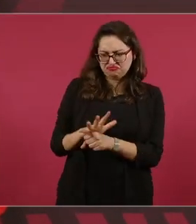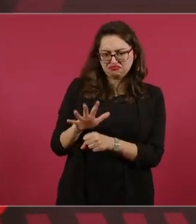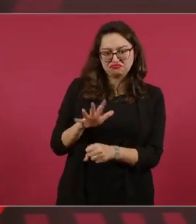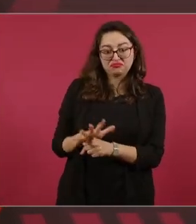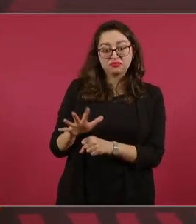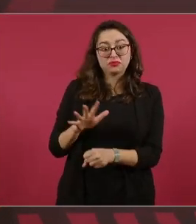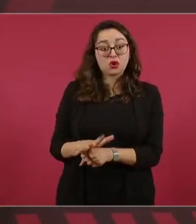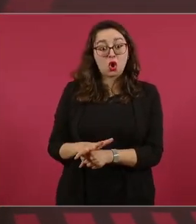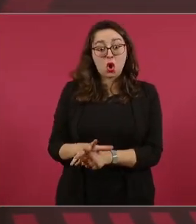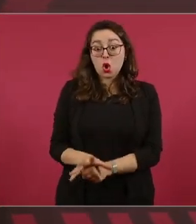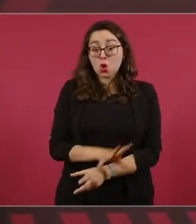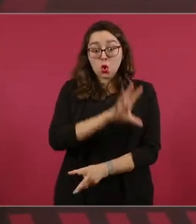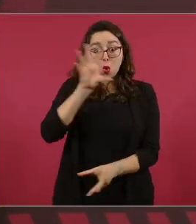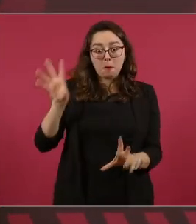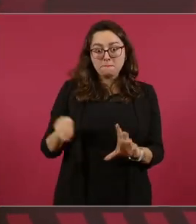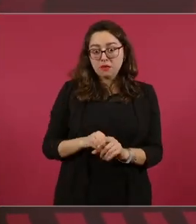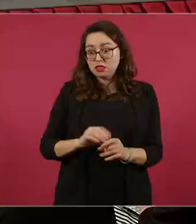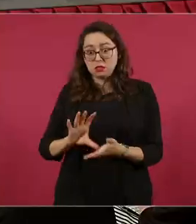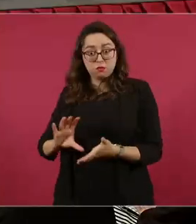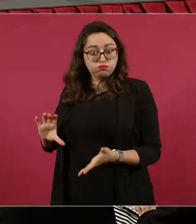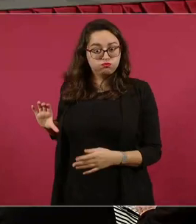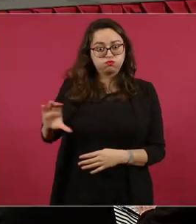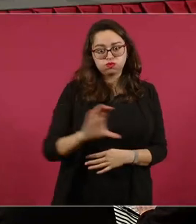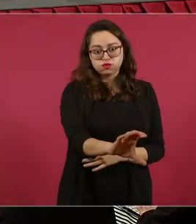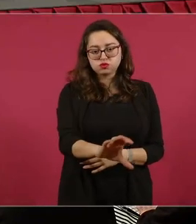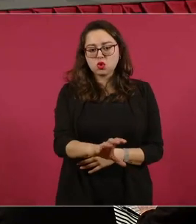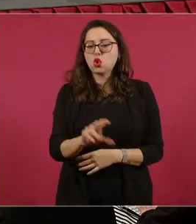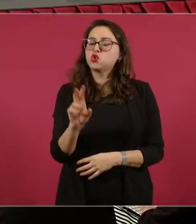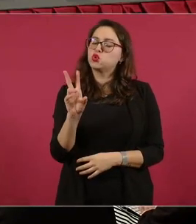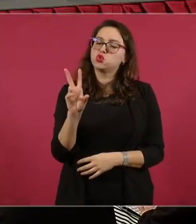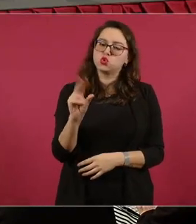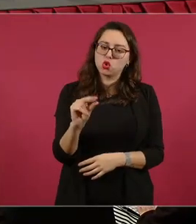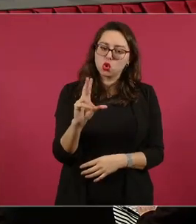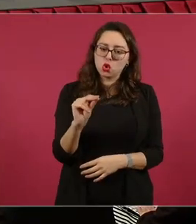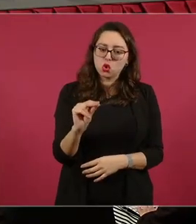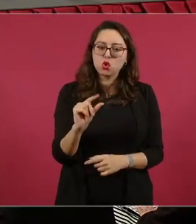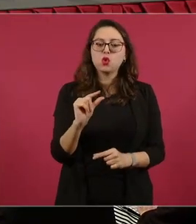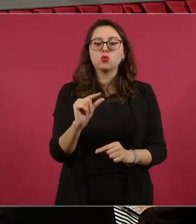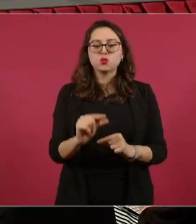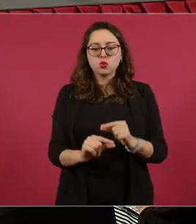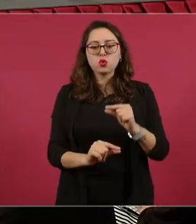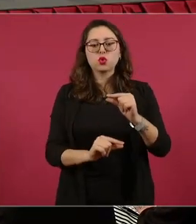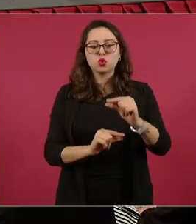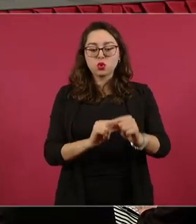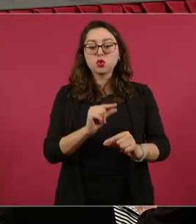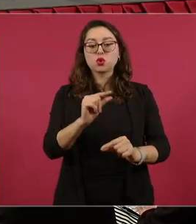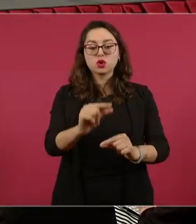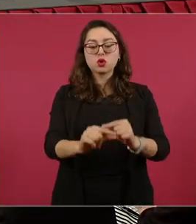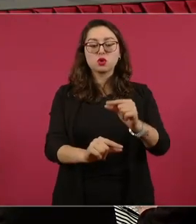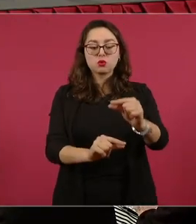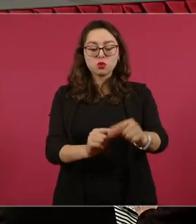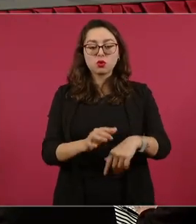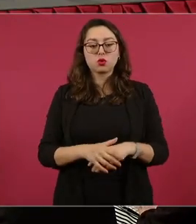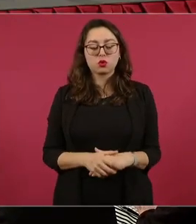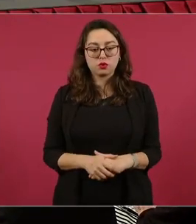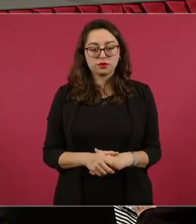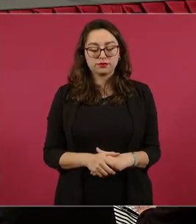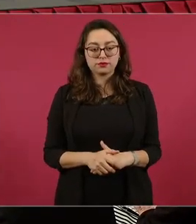porque no va a ser todo de un solo golpe. No tiene que ver esto también